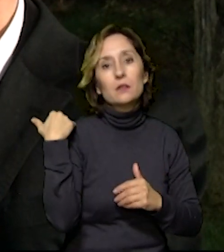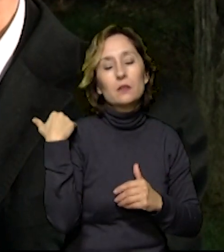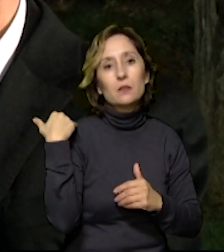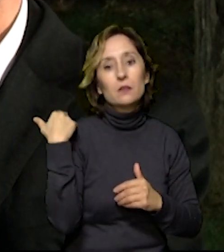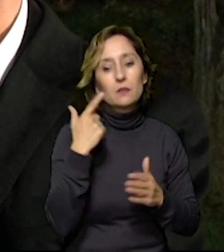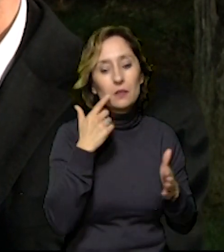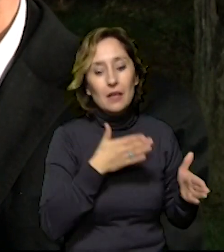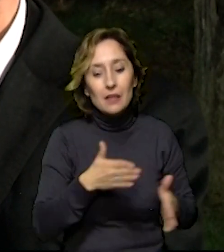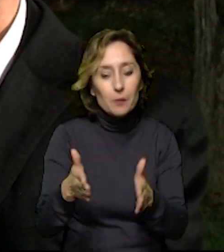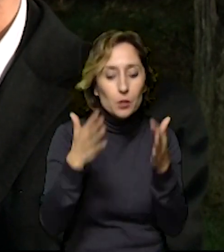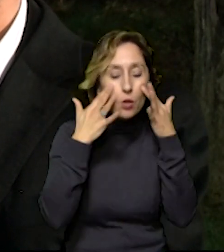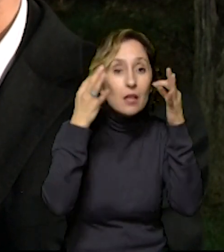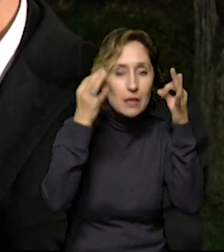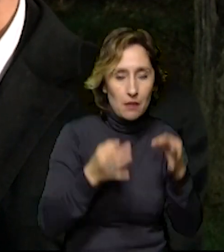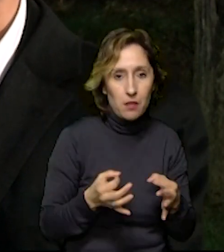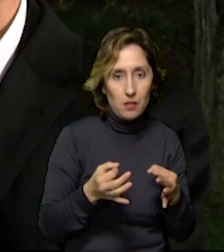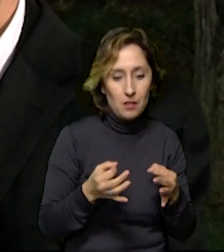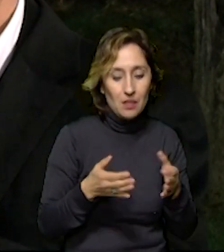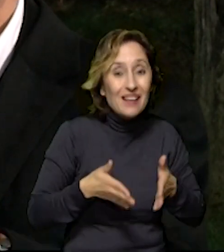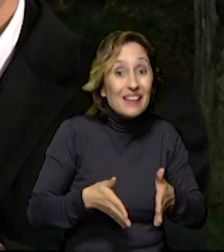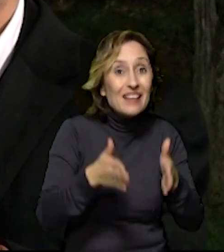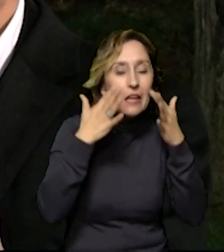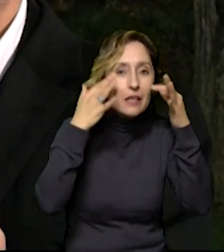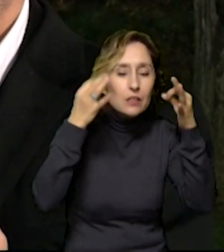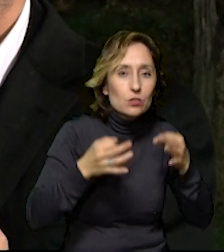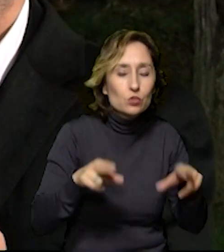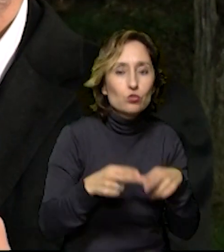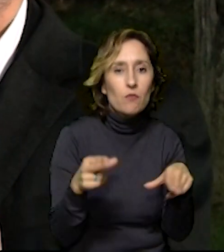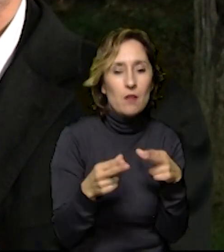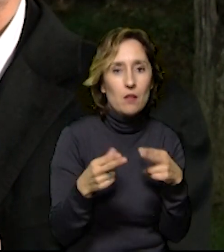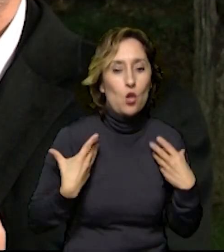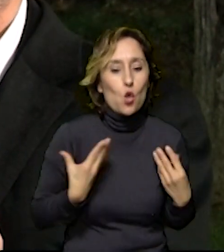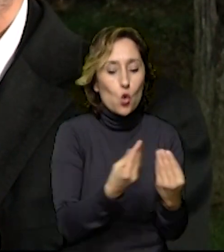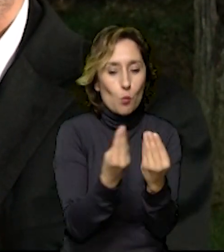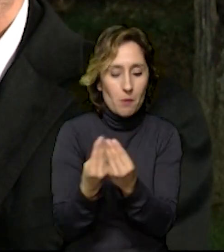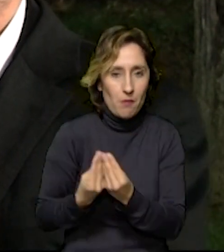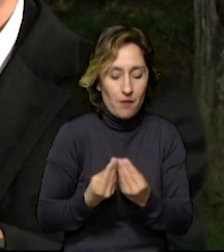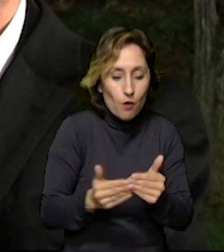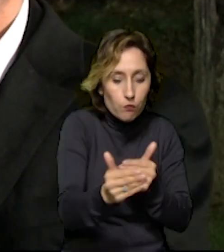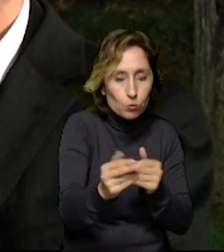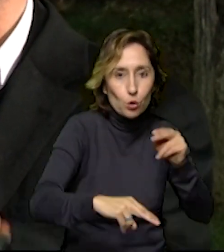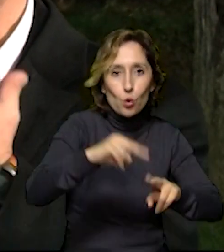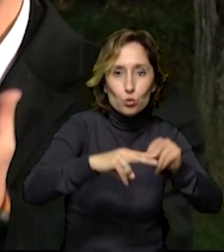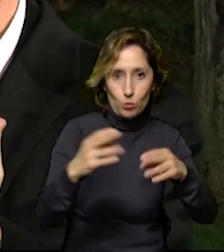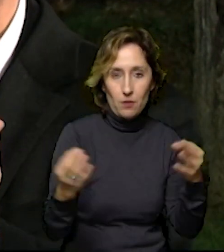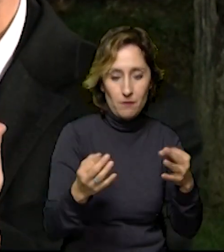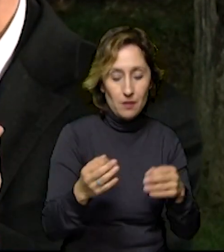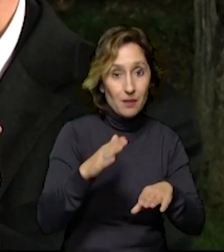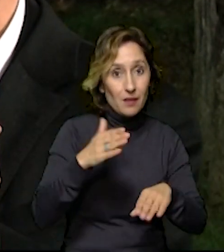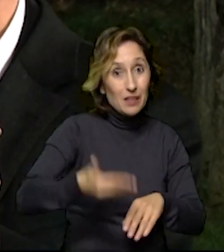camina la realidad social, y tenemos que construir convivencia y tenemos que construir futuro. Lo más importante